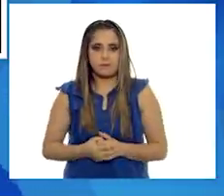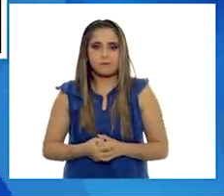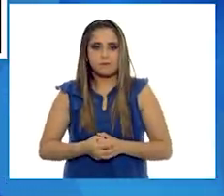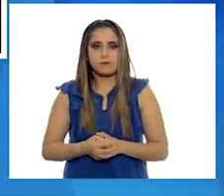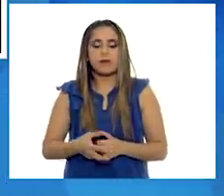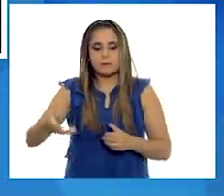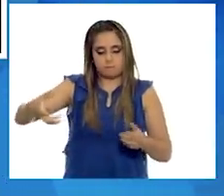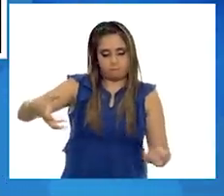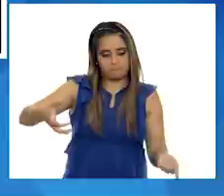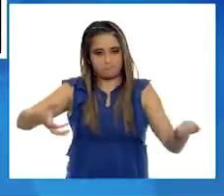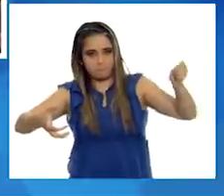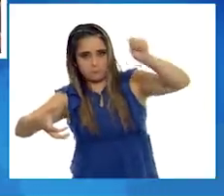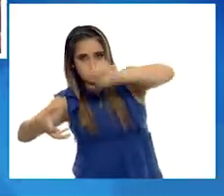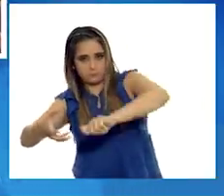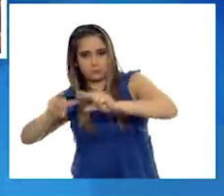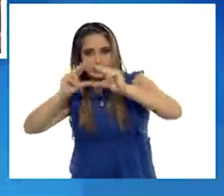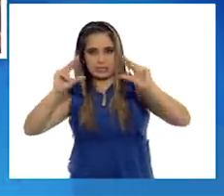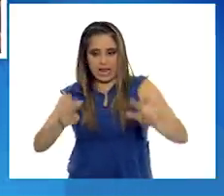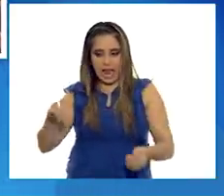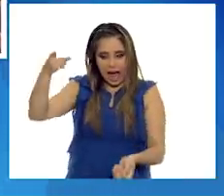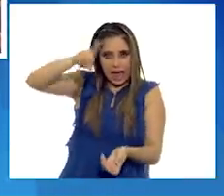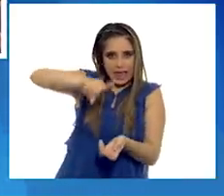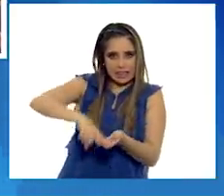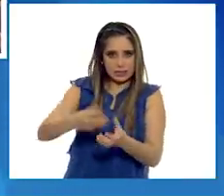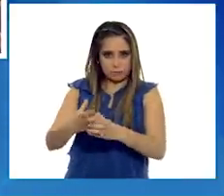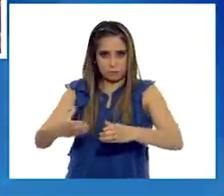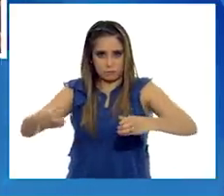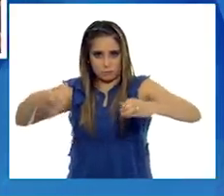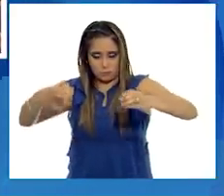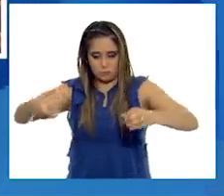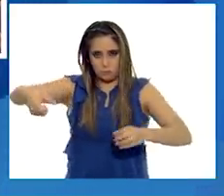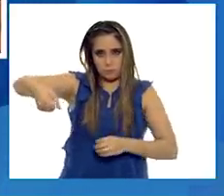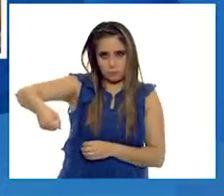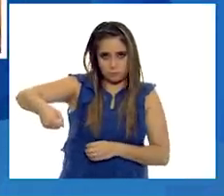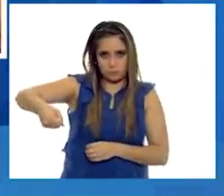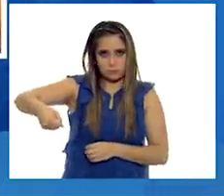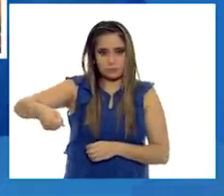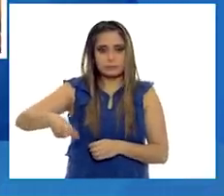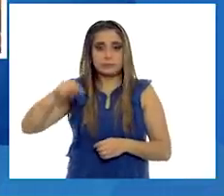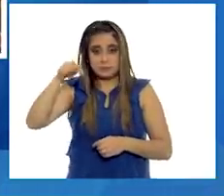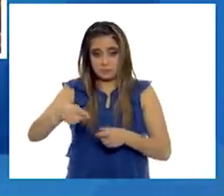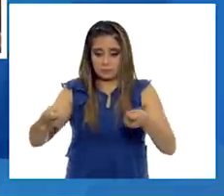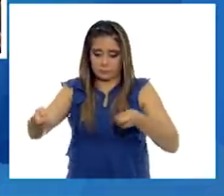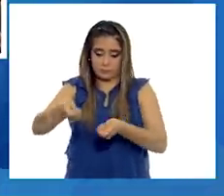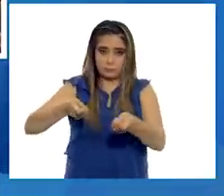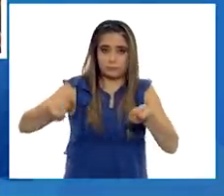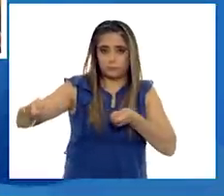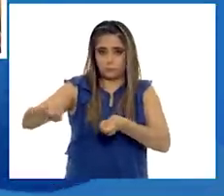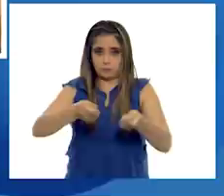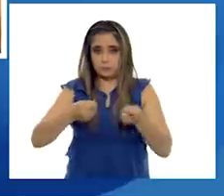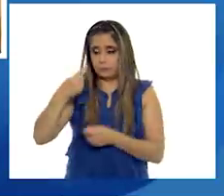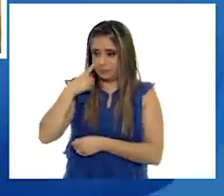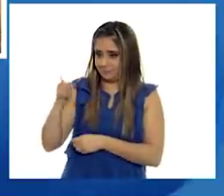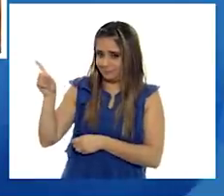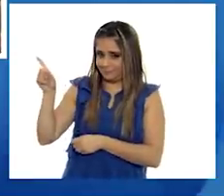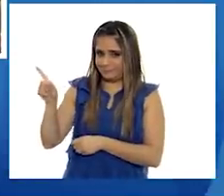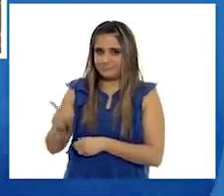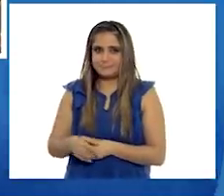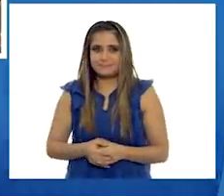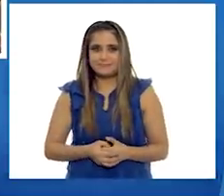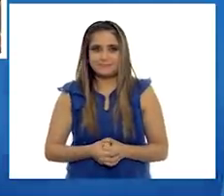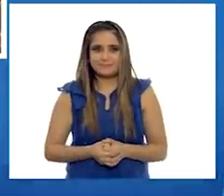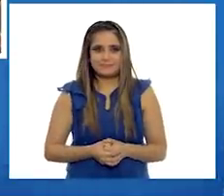Colocaremos los hielos en el contenedor de aluminio o el que escogimos. Los distribuiremos por todo el espacio del contenedor.